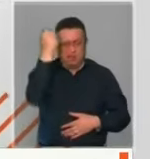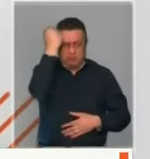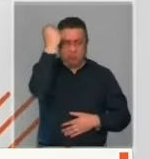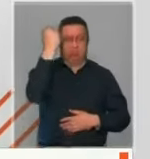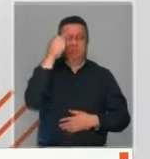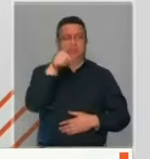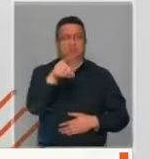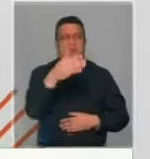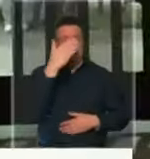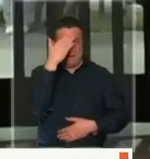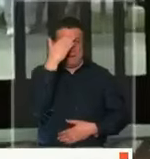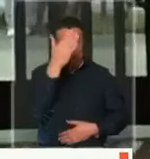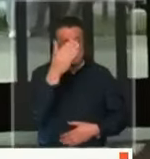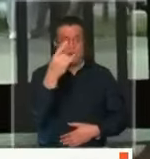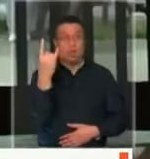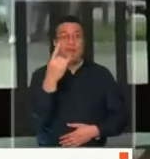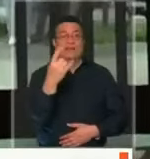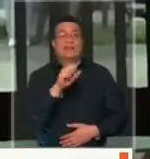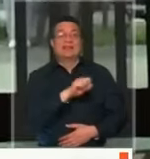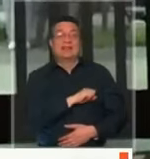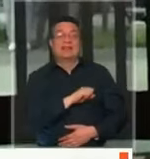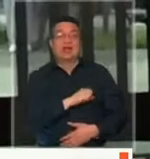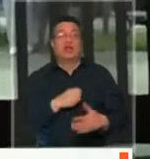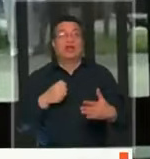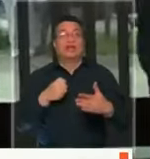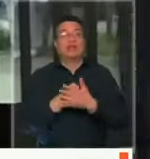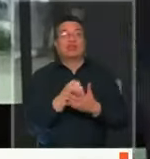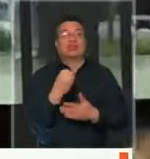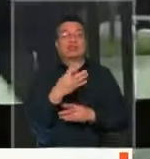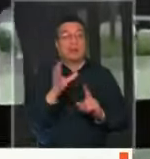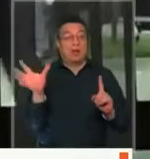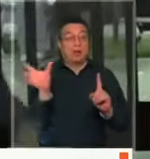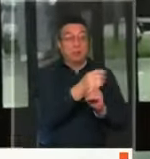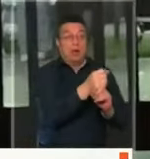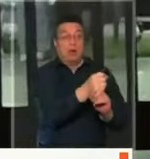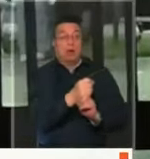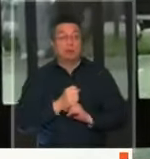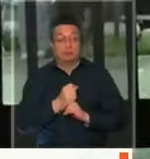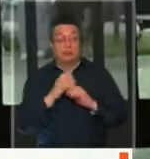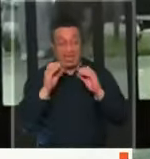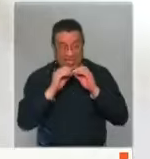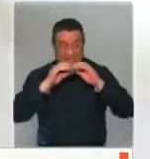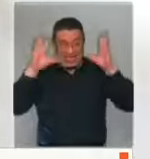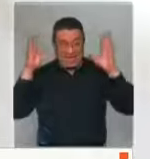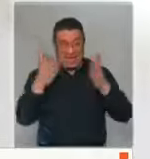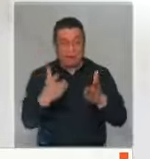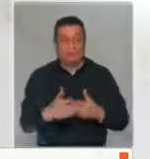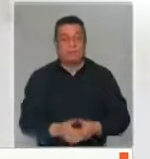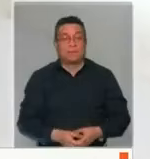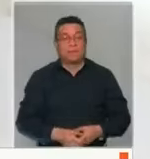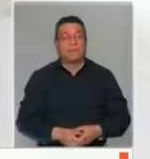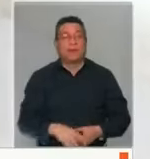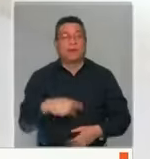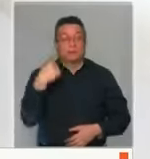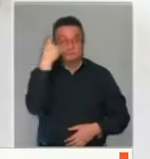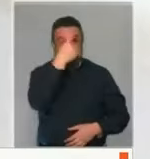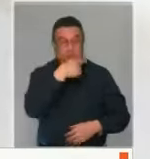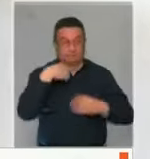vivía en el frontis de la USACH en Estación Central. Un presunto secuestro a plena luz del día. Unos